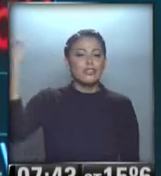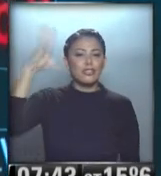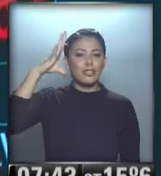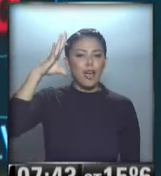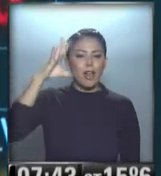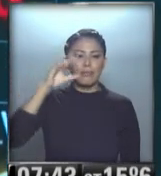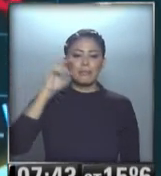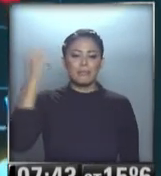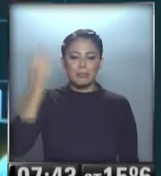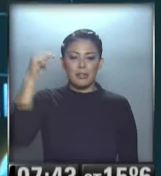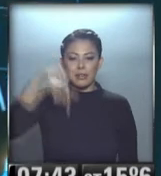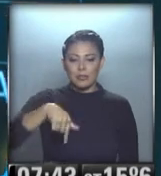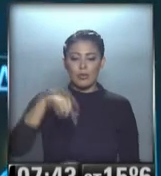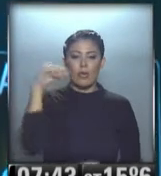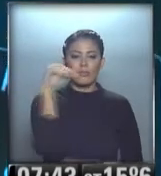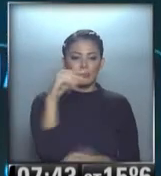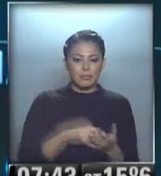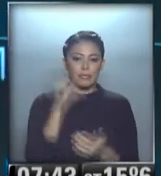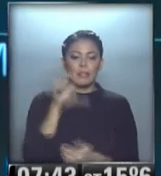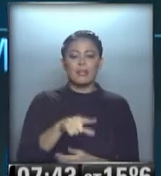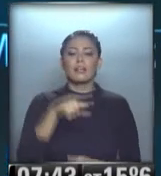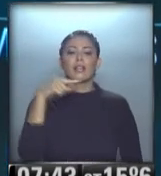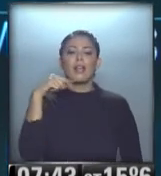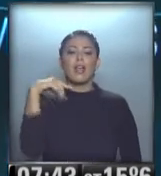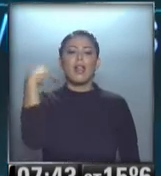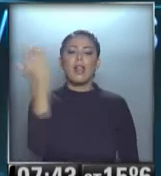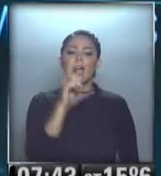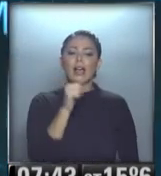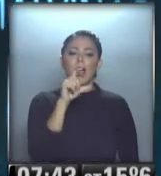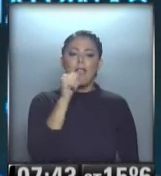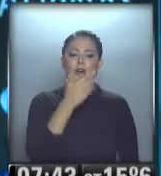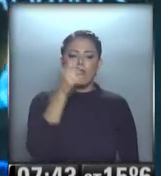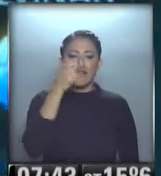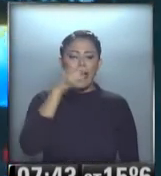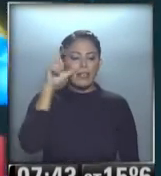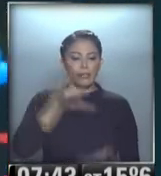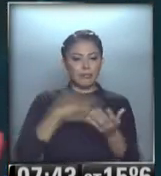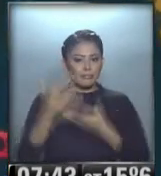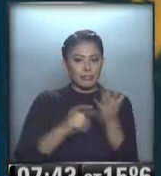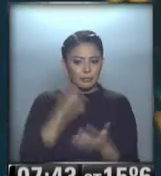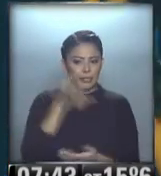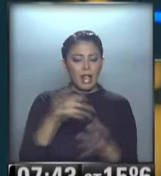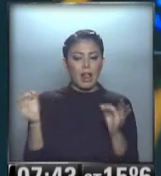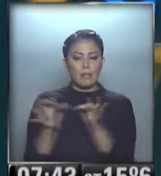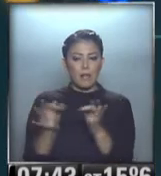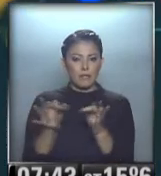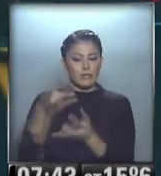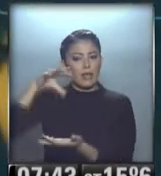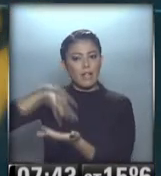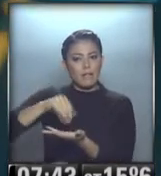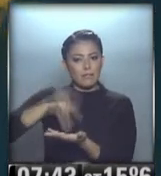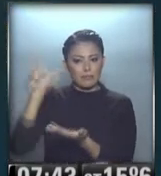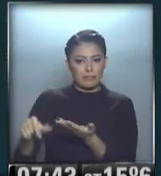fuerte viene en el sur, Río Gallegos, Calafate, Ushuaia, inclusive Malvinas y Marambio. Hoy no esperan